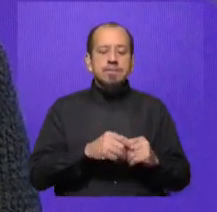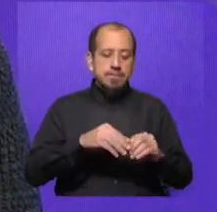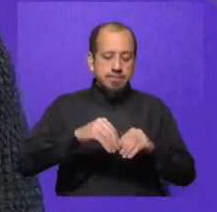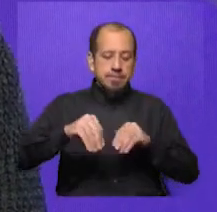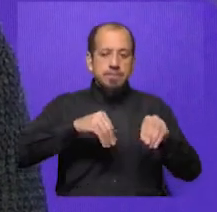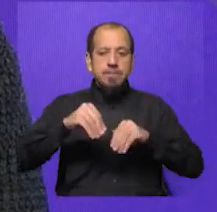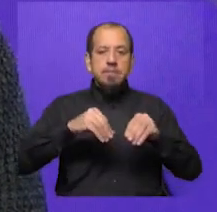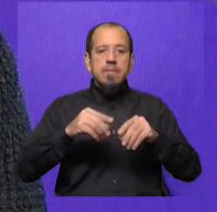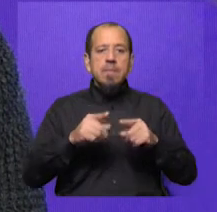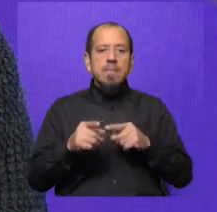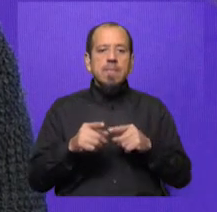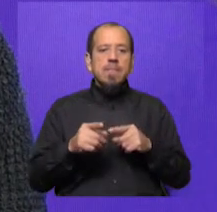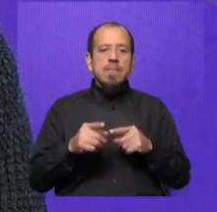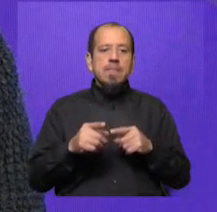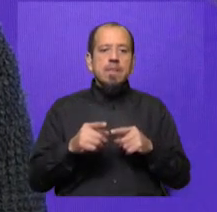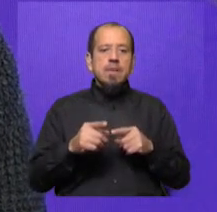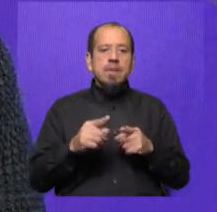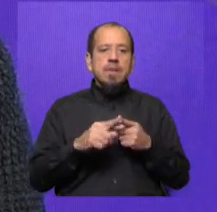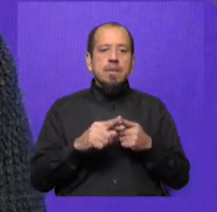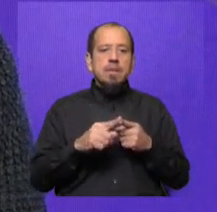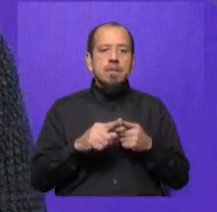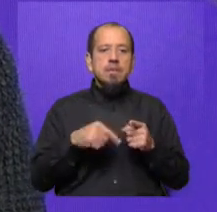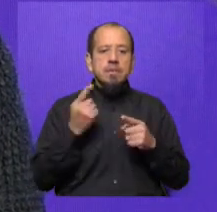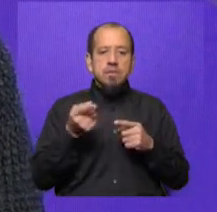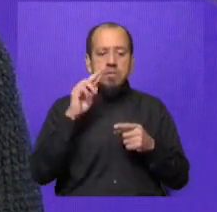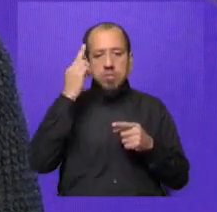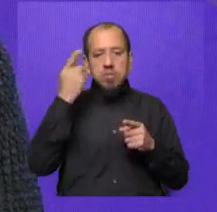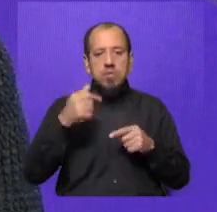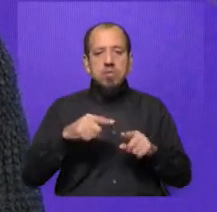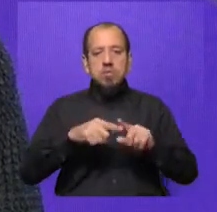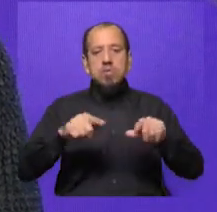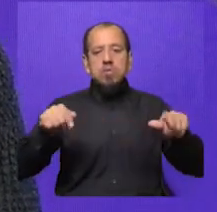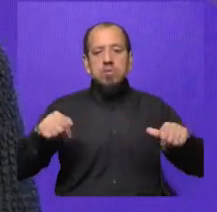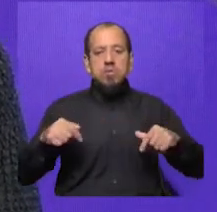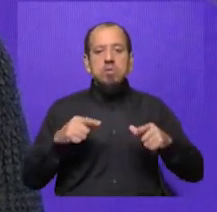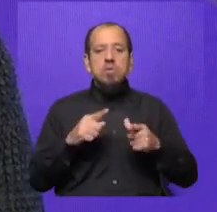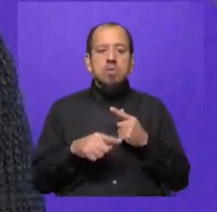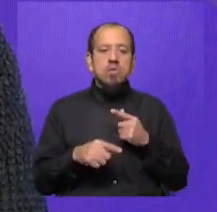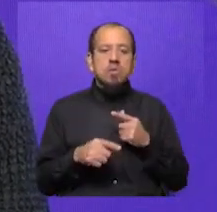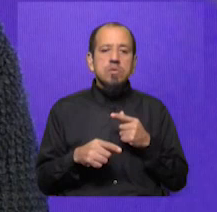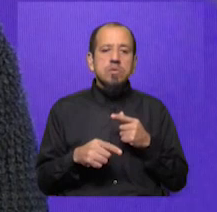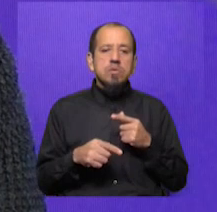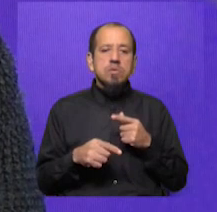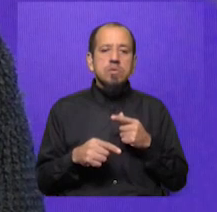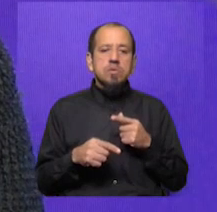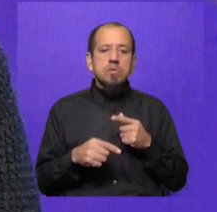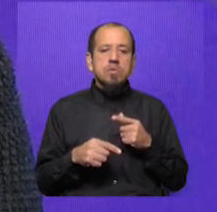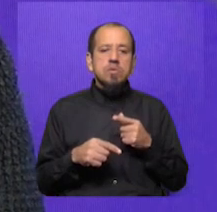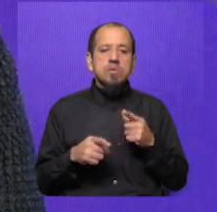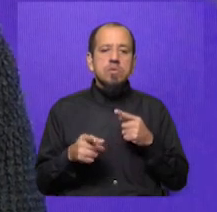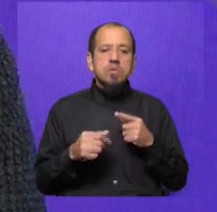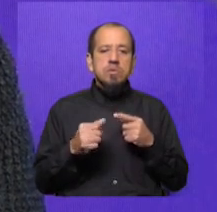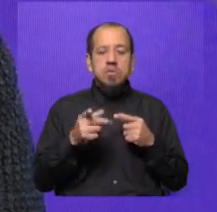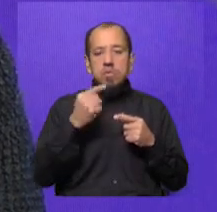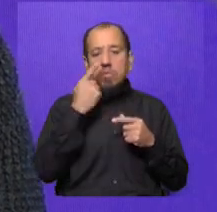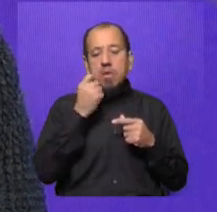de Pou games que es otra otra otro emprendimiento uruguayo de juegos de mesa que está muy bueno que está hecho entre un padre